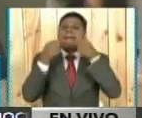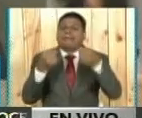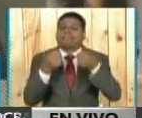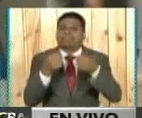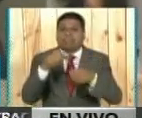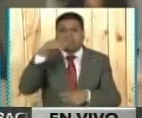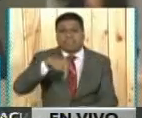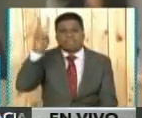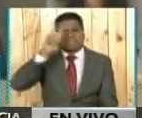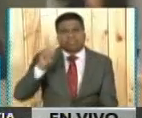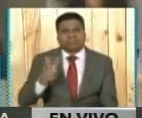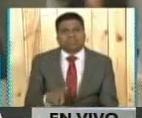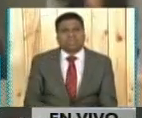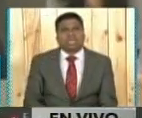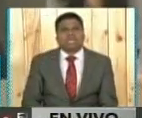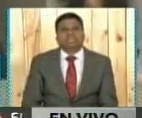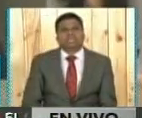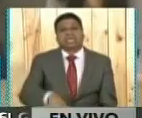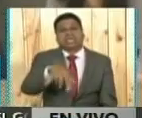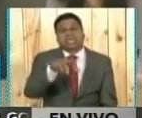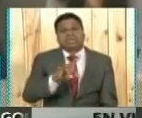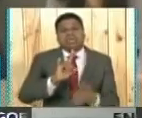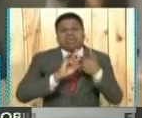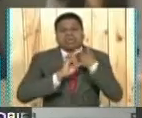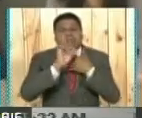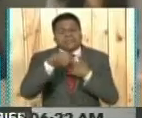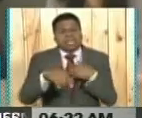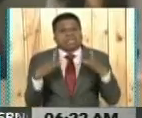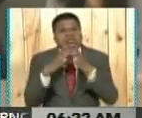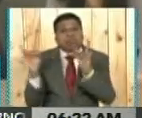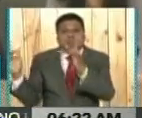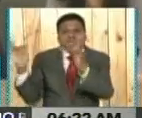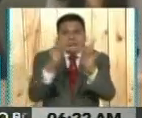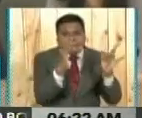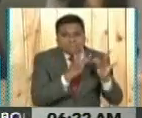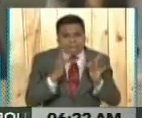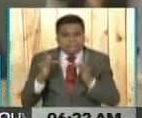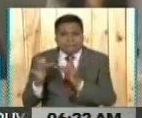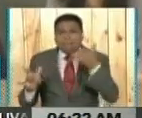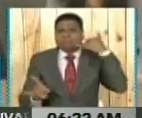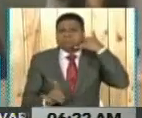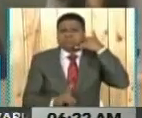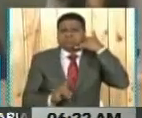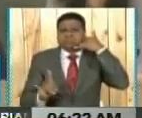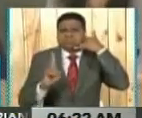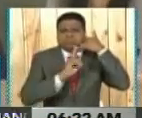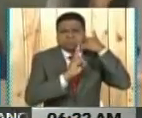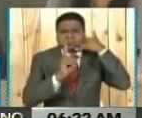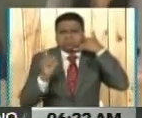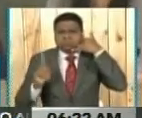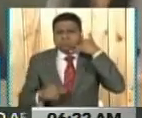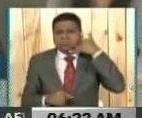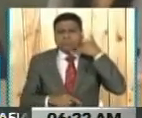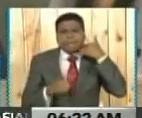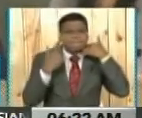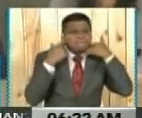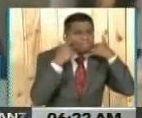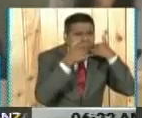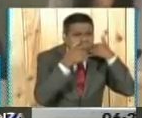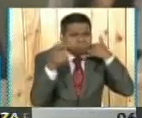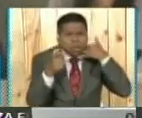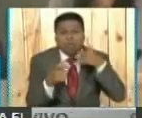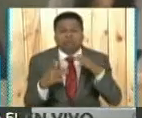comunicaciones de radio y voz IP controlada y monitoreada de todo el sistema penitenciario. Esta novedosa